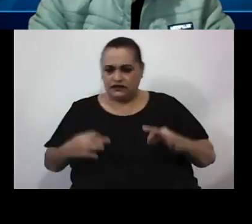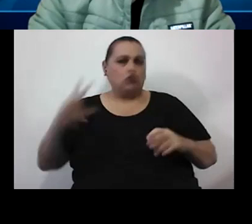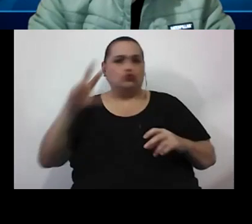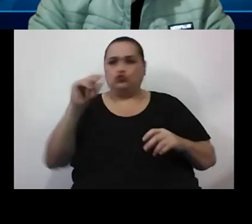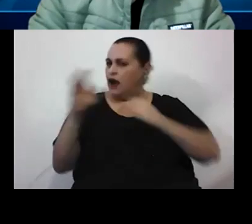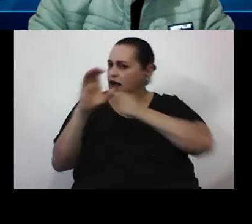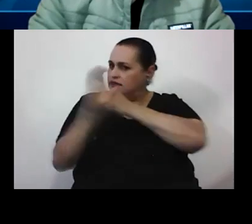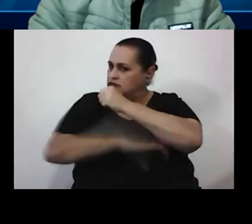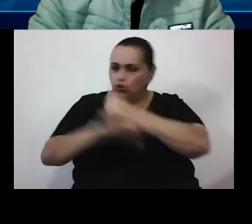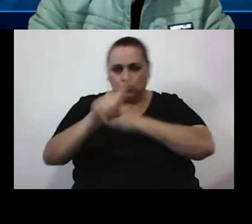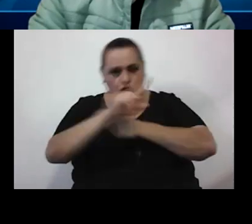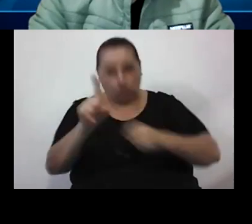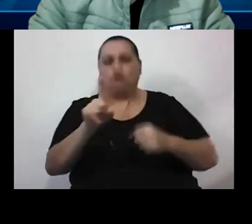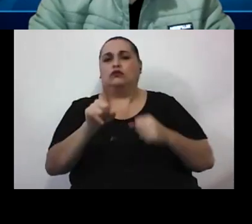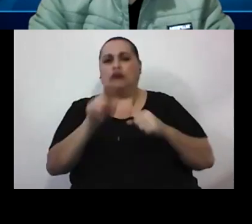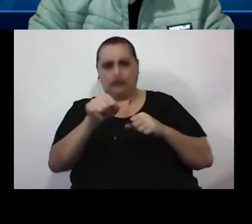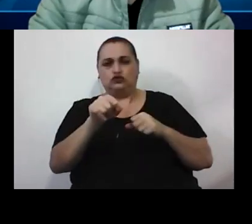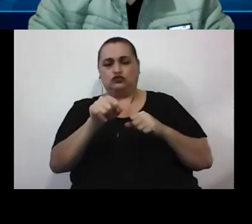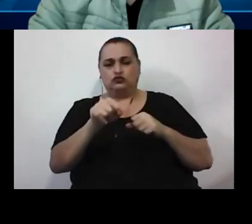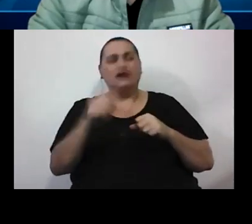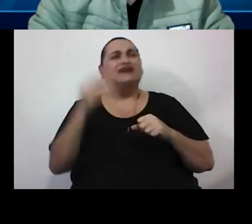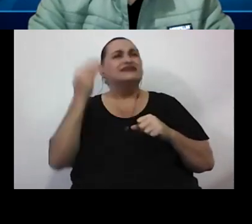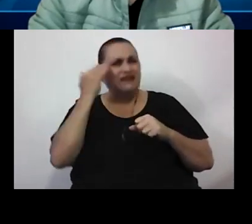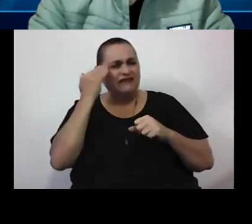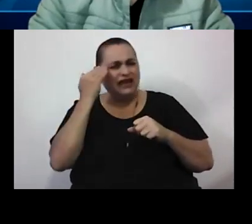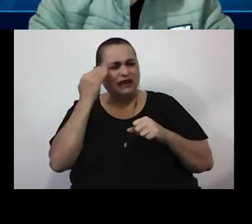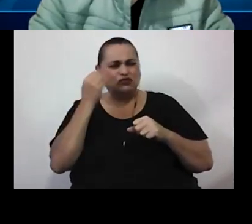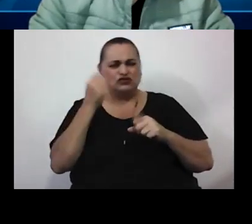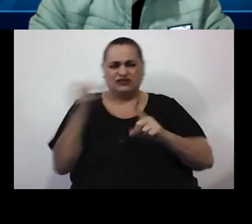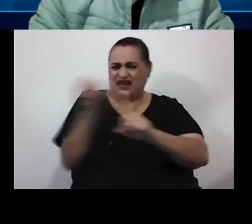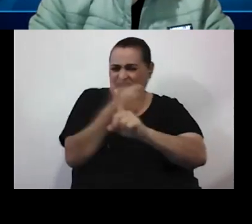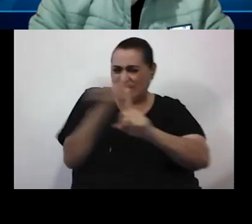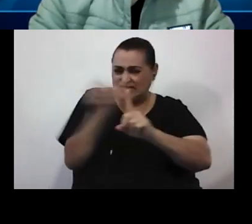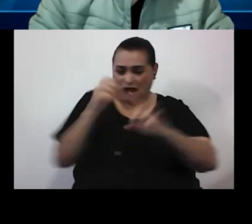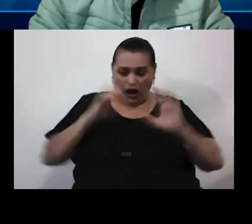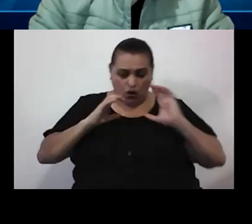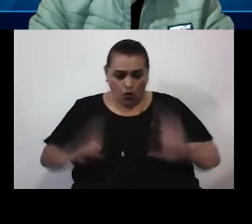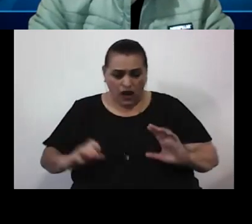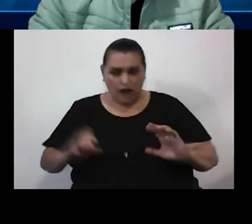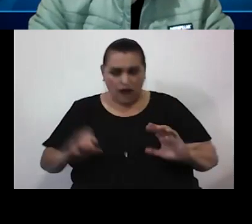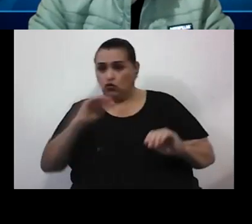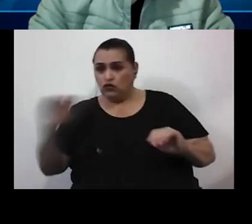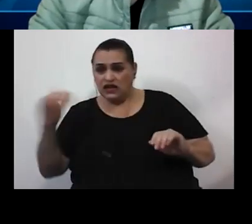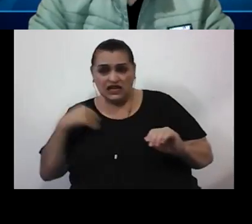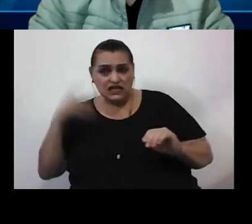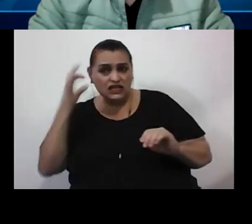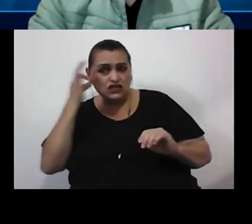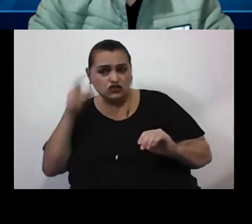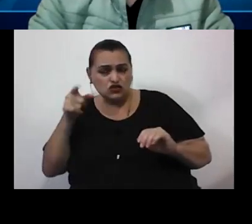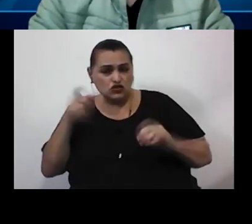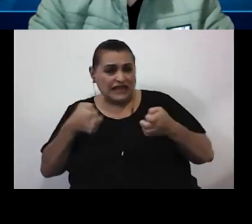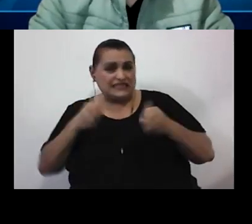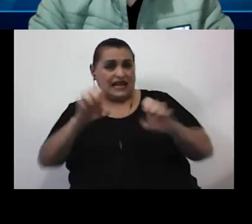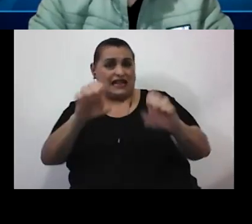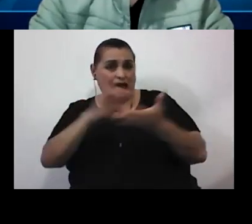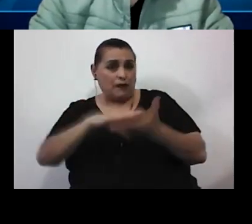convencidos que lastimar el cuerpo de una niña, de un niño, como estrategia de